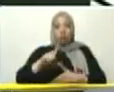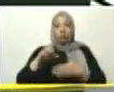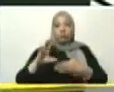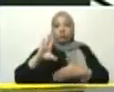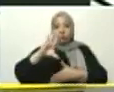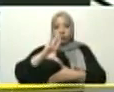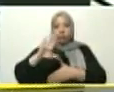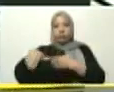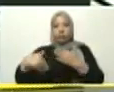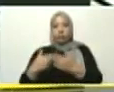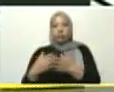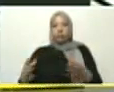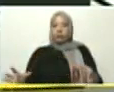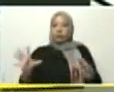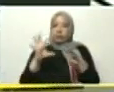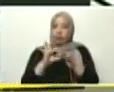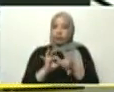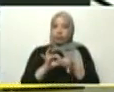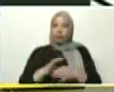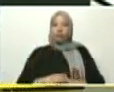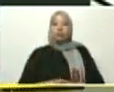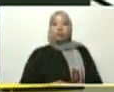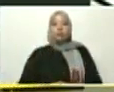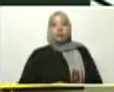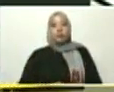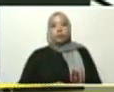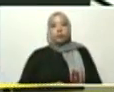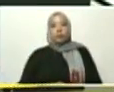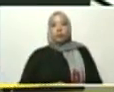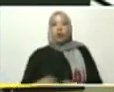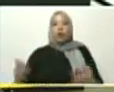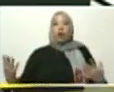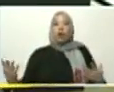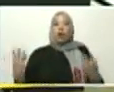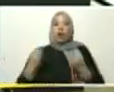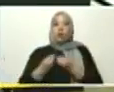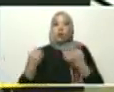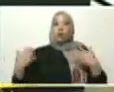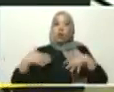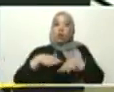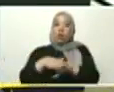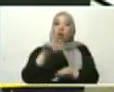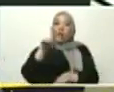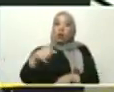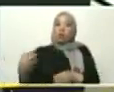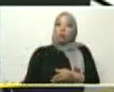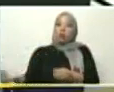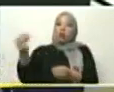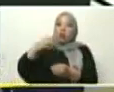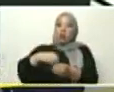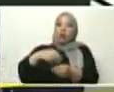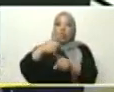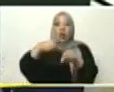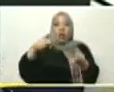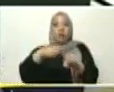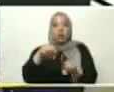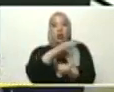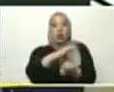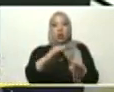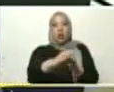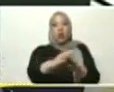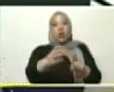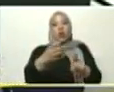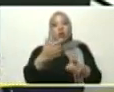el camino de la unión, el camino de la inclusión, el camino de la diversidad, de la